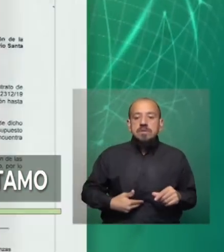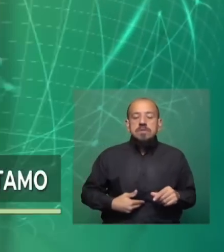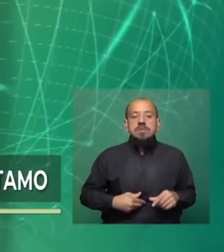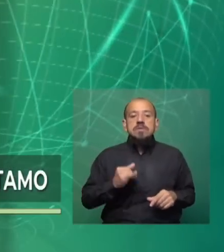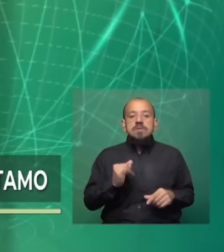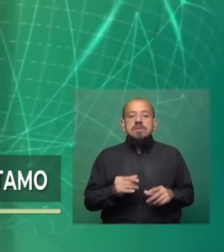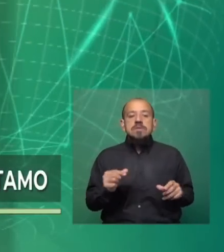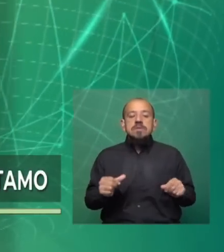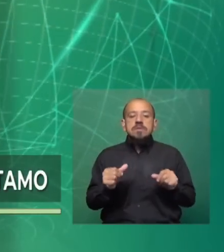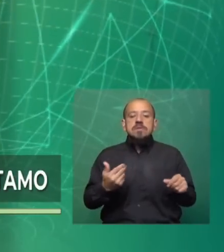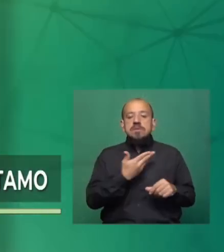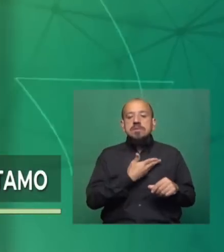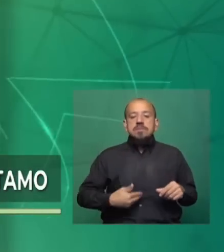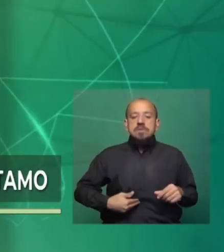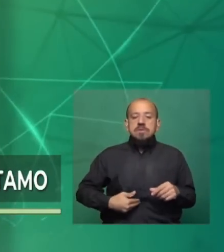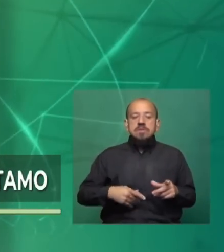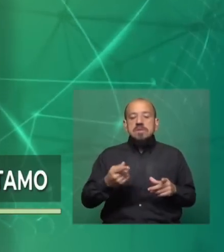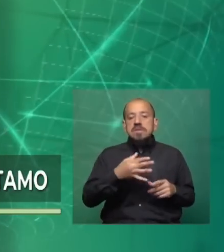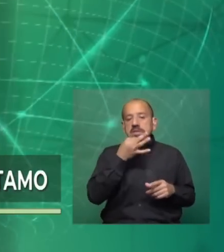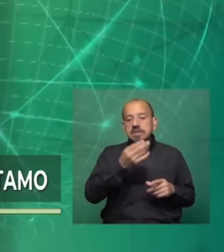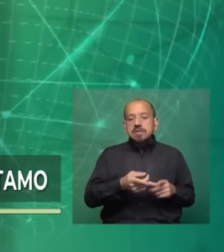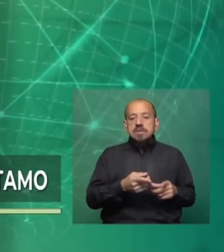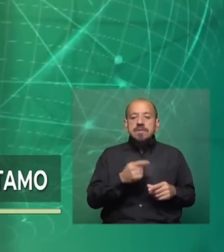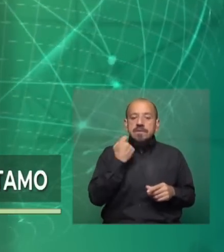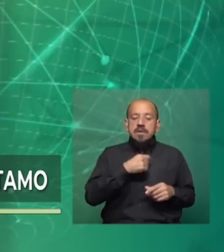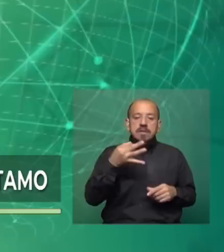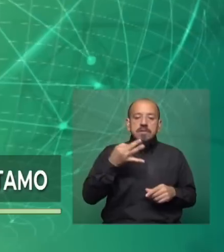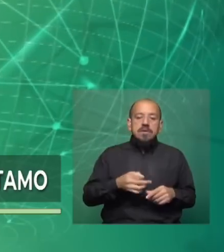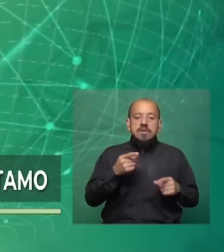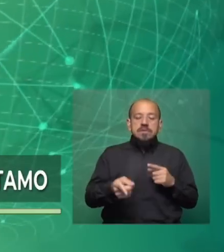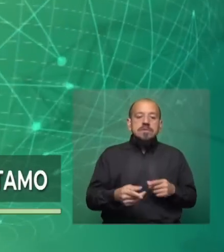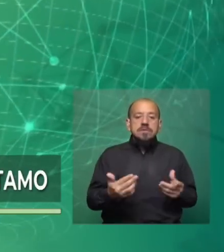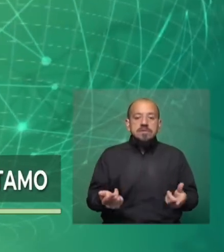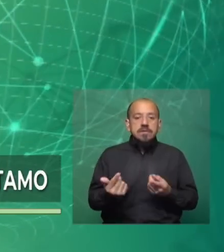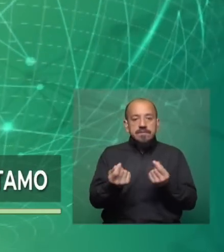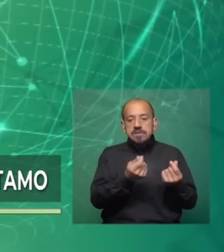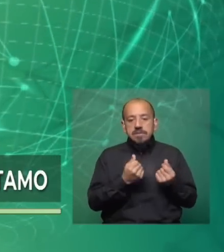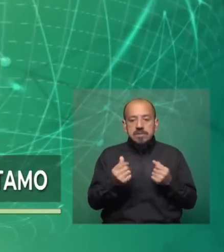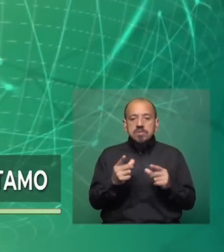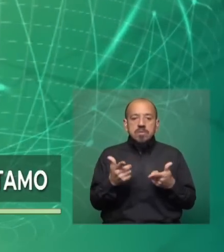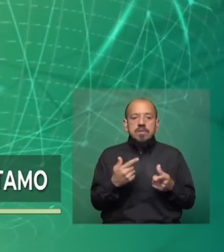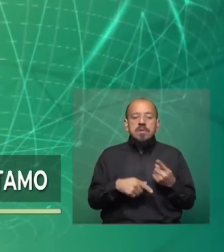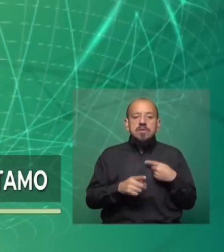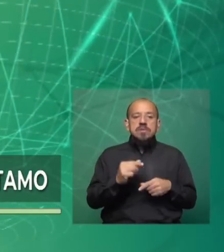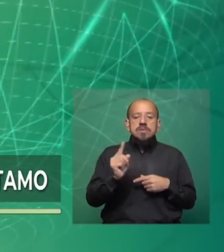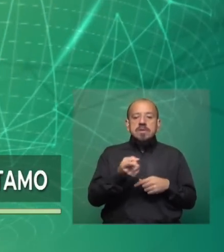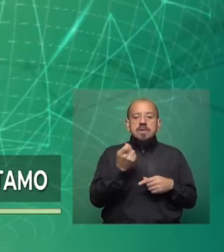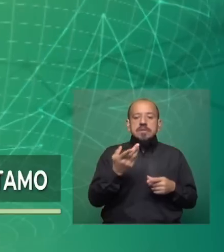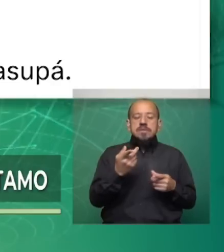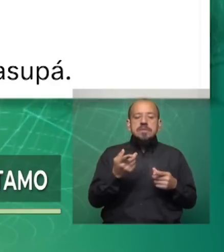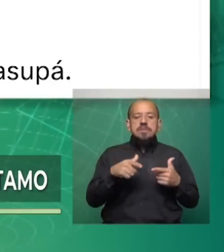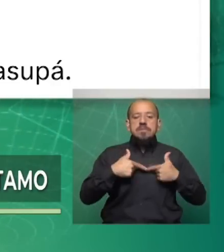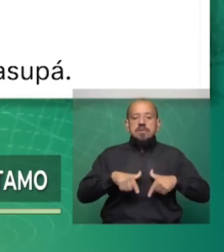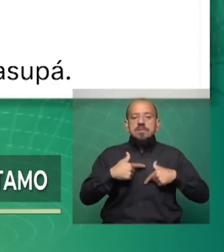decida y afirmó que el presidente falta a la verdad Al decir que el financiamiento no estaba disponible también el exministro de economía